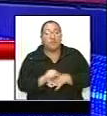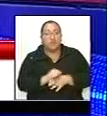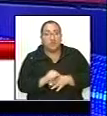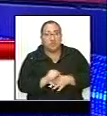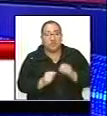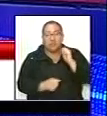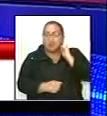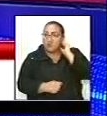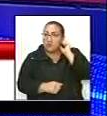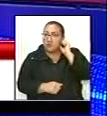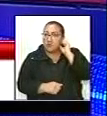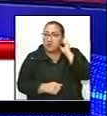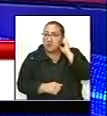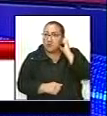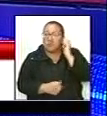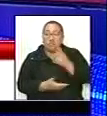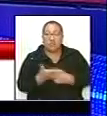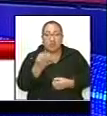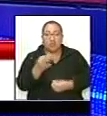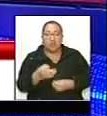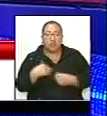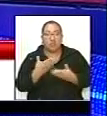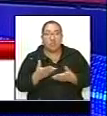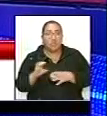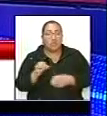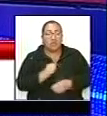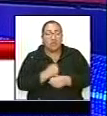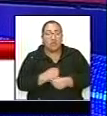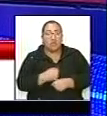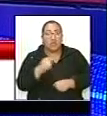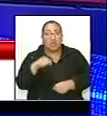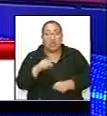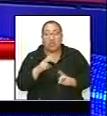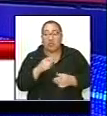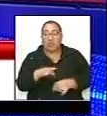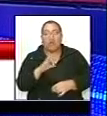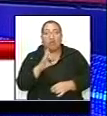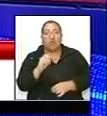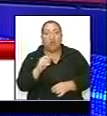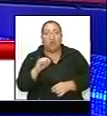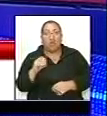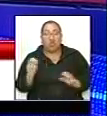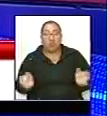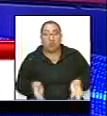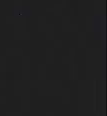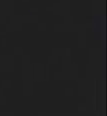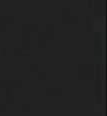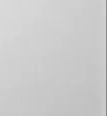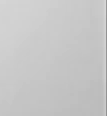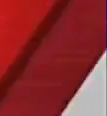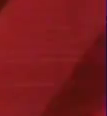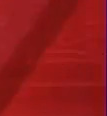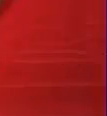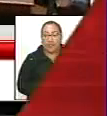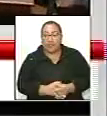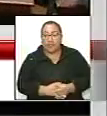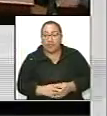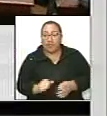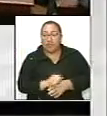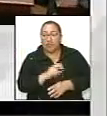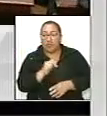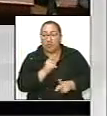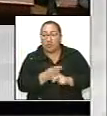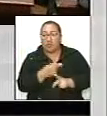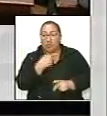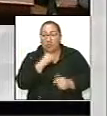que realmente puedan llevarlas a lograr el éxito. En este caso, por ejemplo, hay un foro impulsando prácticas no violentas inclusivas hacia